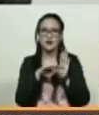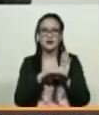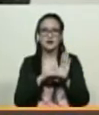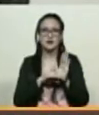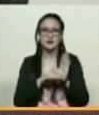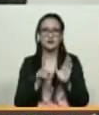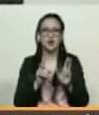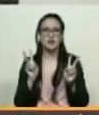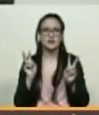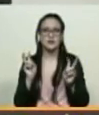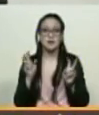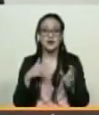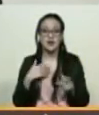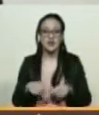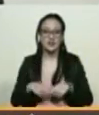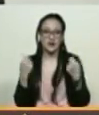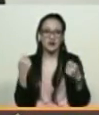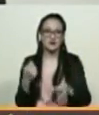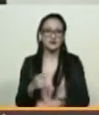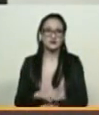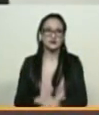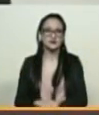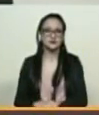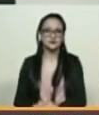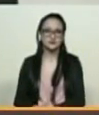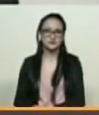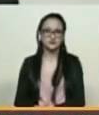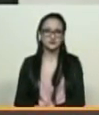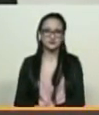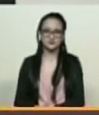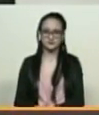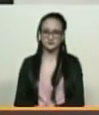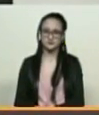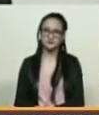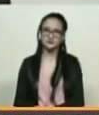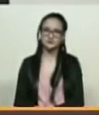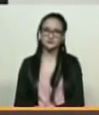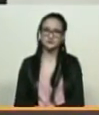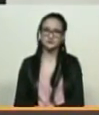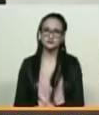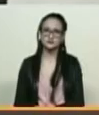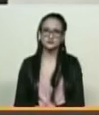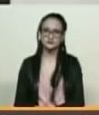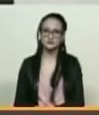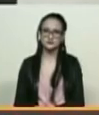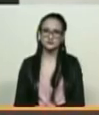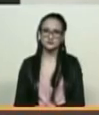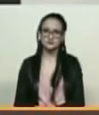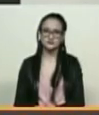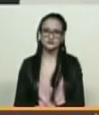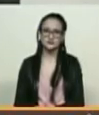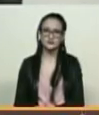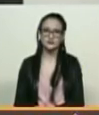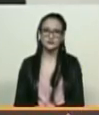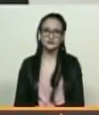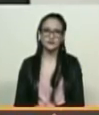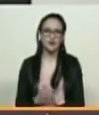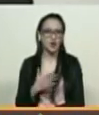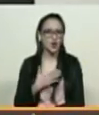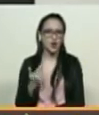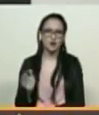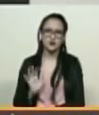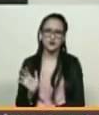un tema de chantaje. Es un tema de que se niegan o intentan